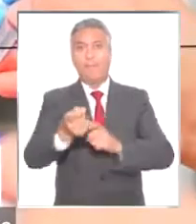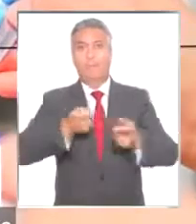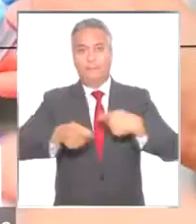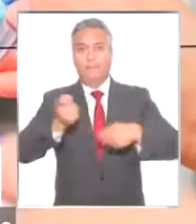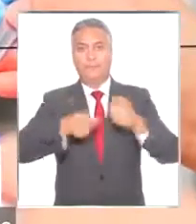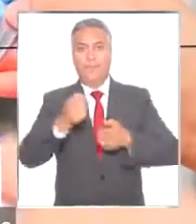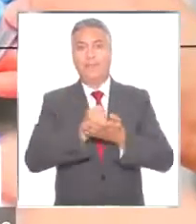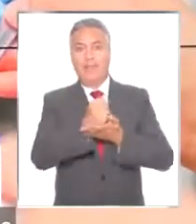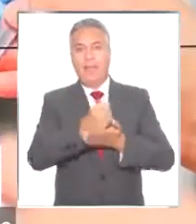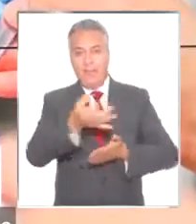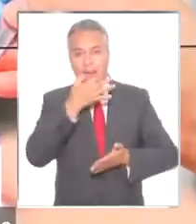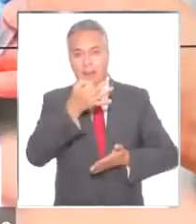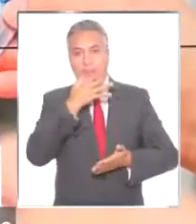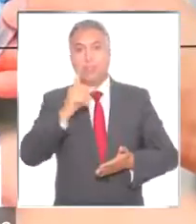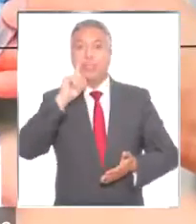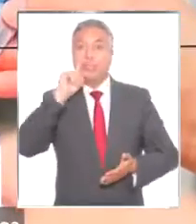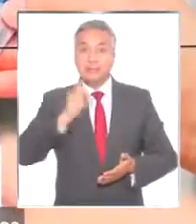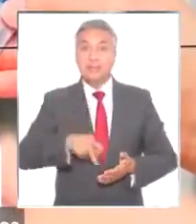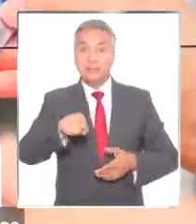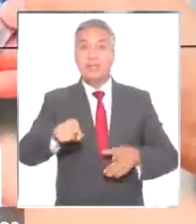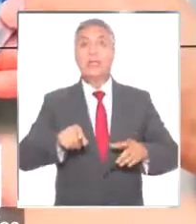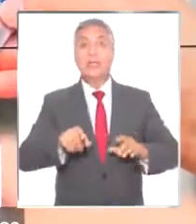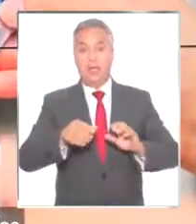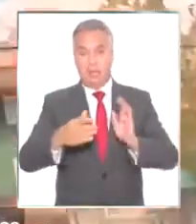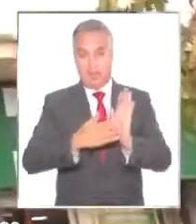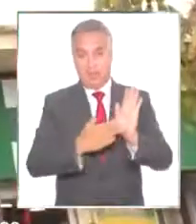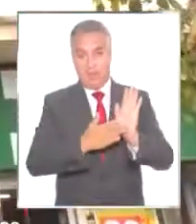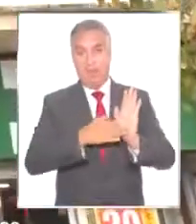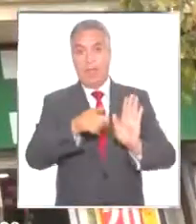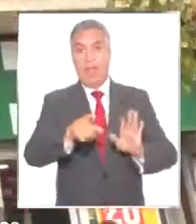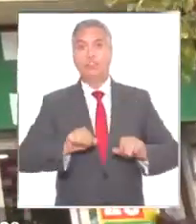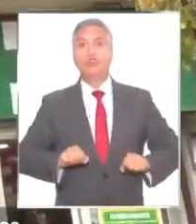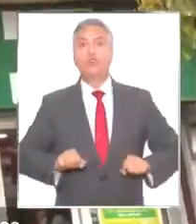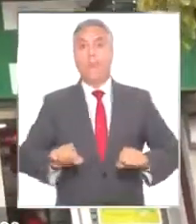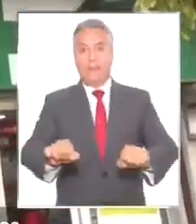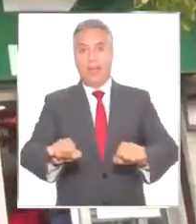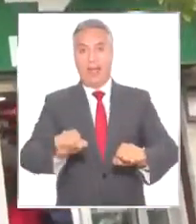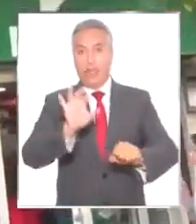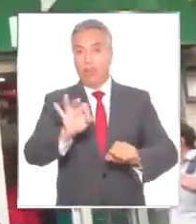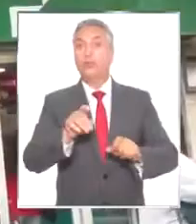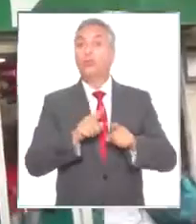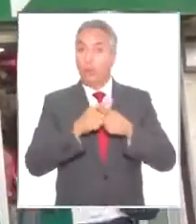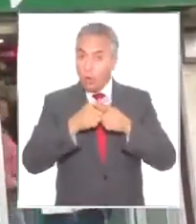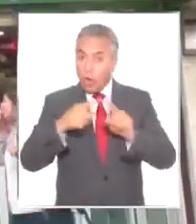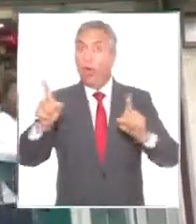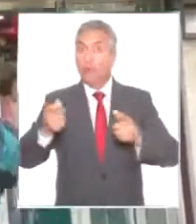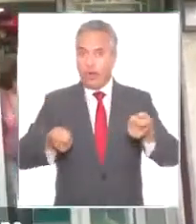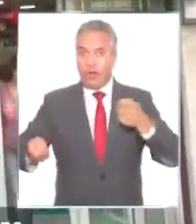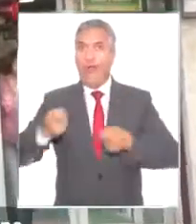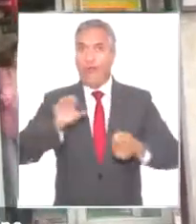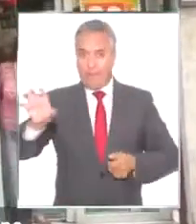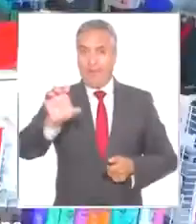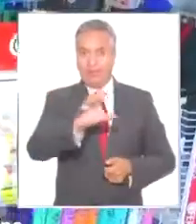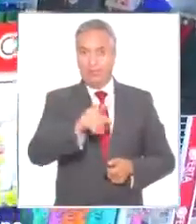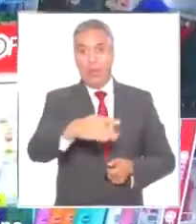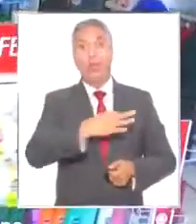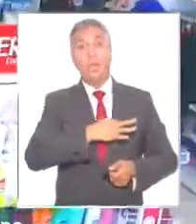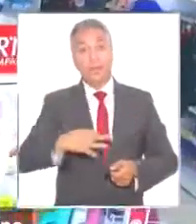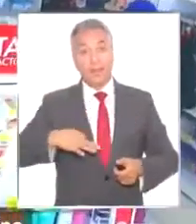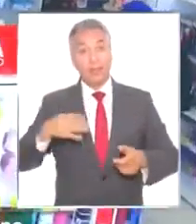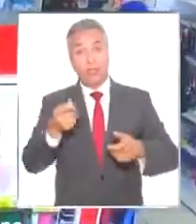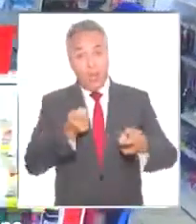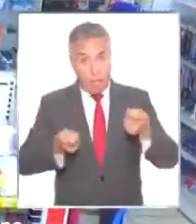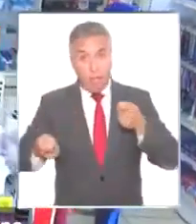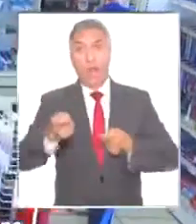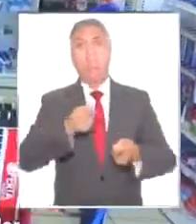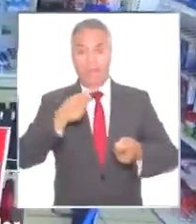de medicamentos sin receta médica en supermercados o en otro tipo de comercios no farmacéuticos. El ministro de Economía, Juan